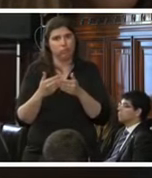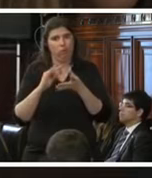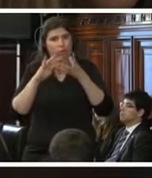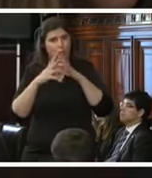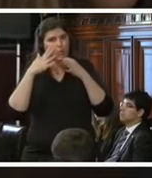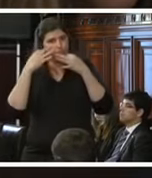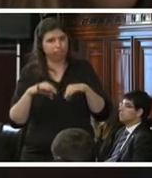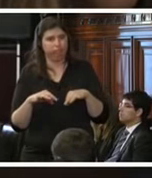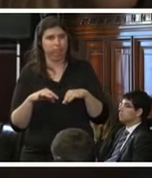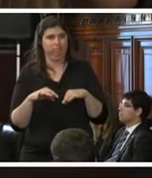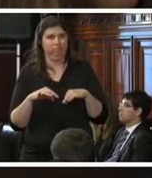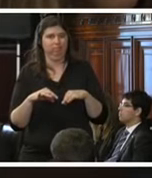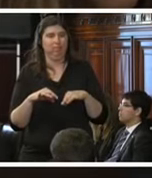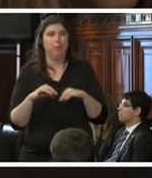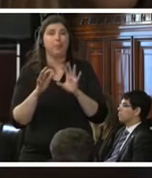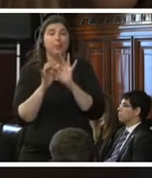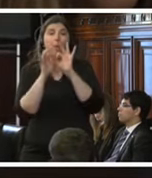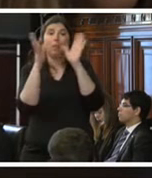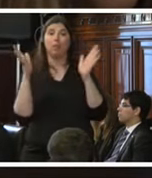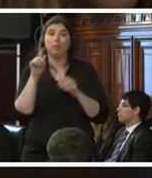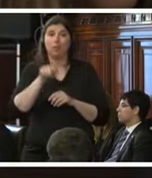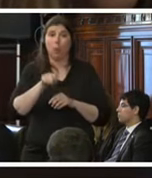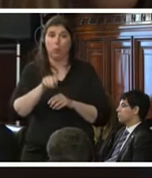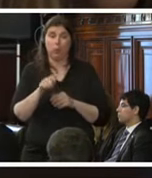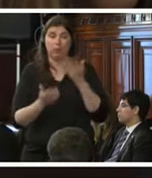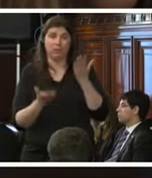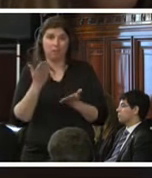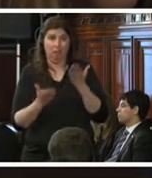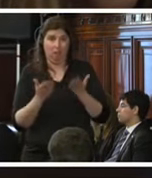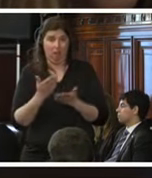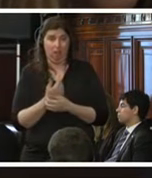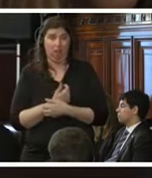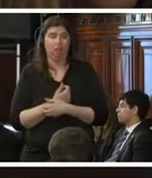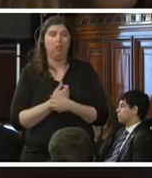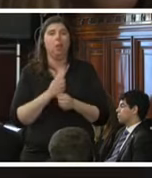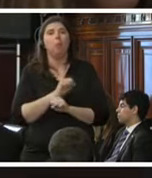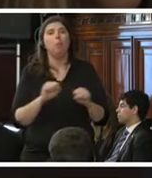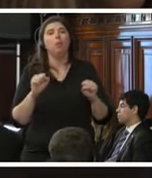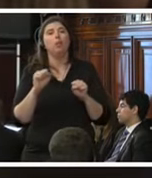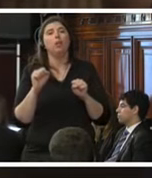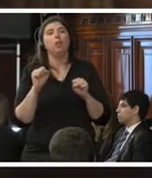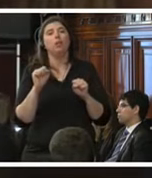La independencia judicial, pues, examinarlo sin estas aristas